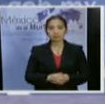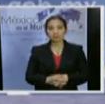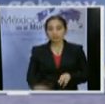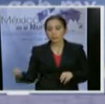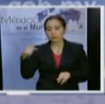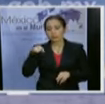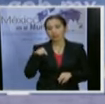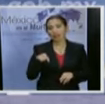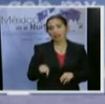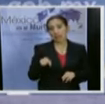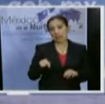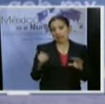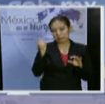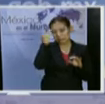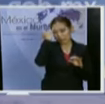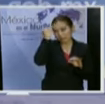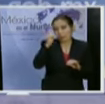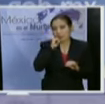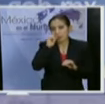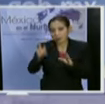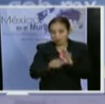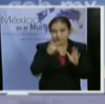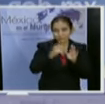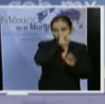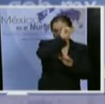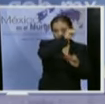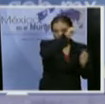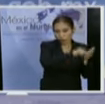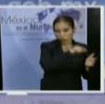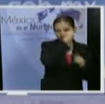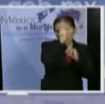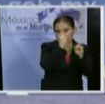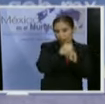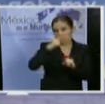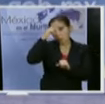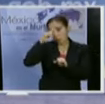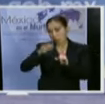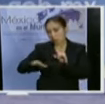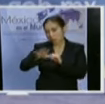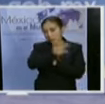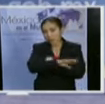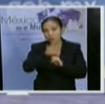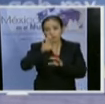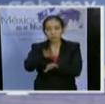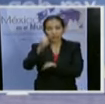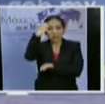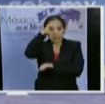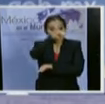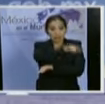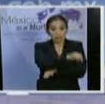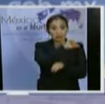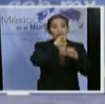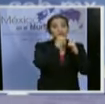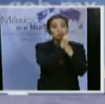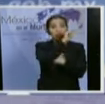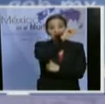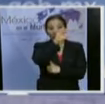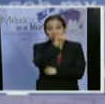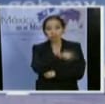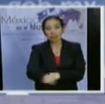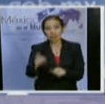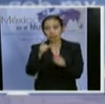Aquí hay una idea que también he reiterado en otros espacios nacionales e internacionales respecto a la experiencia de las organizaciones civiles en